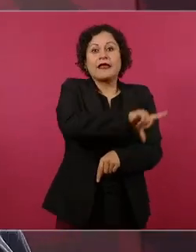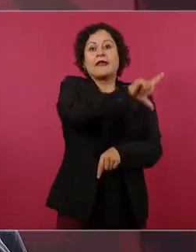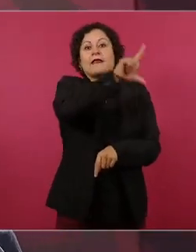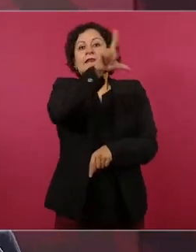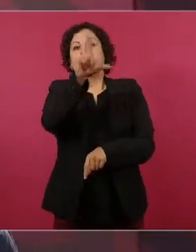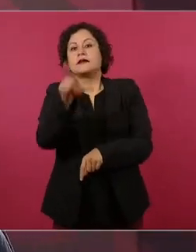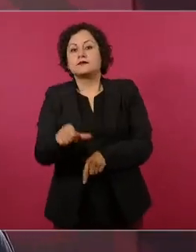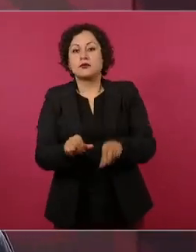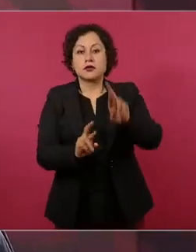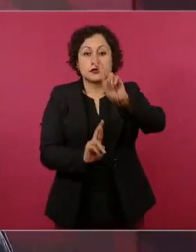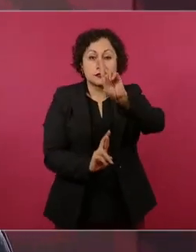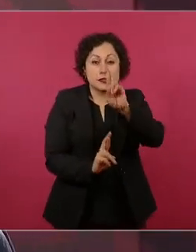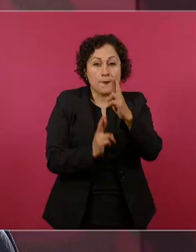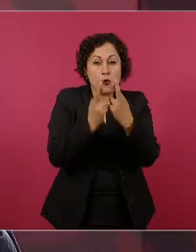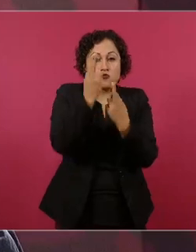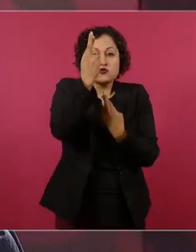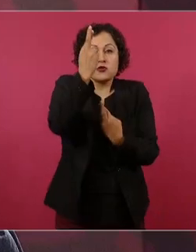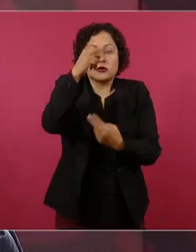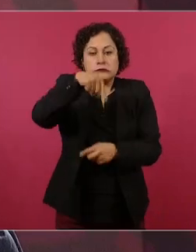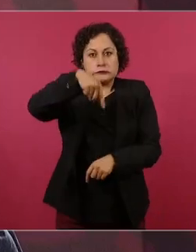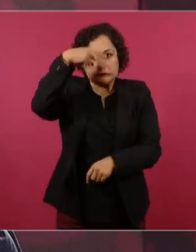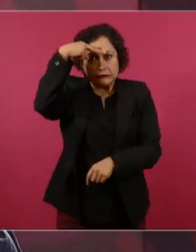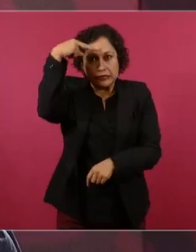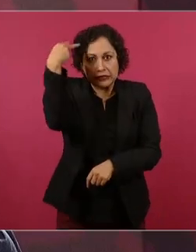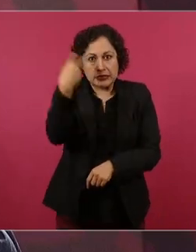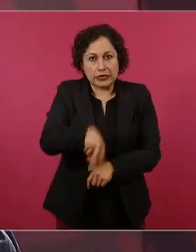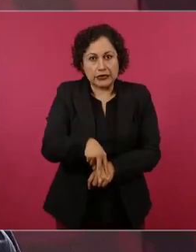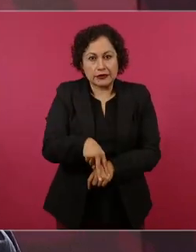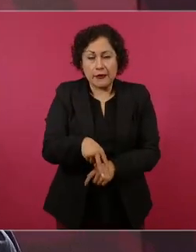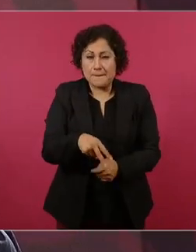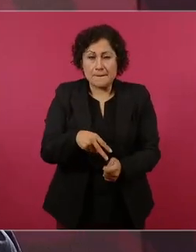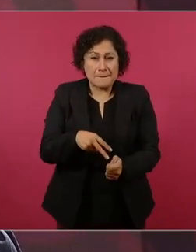primera revolución social del siglo XX.